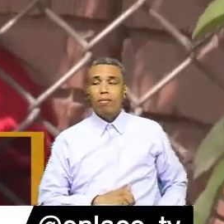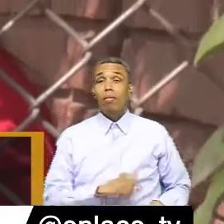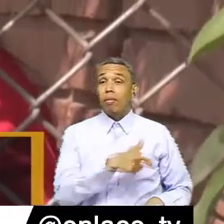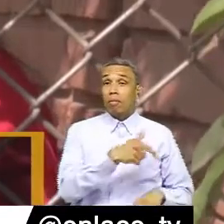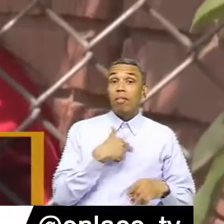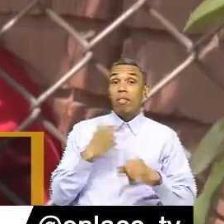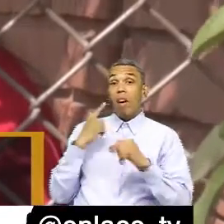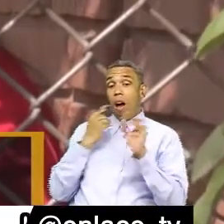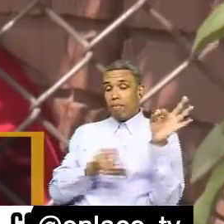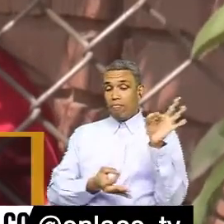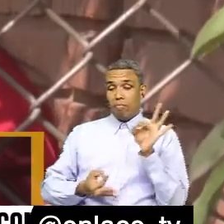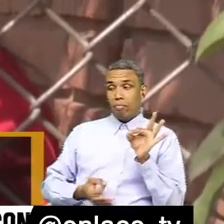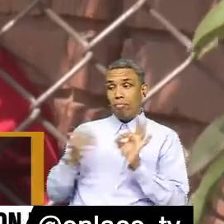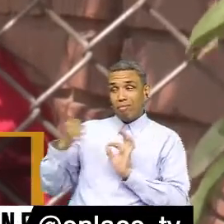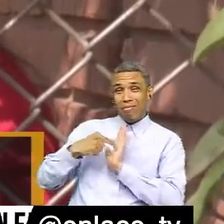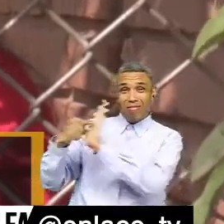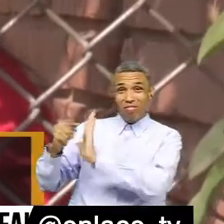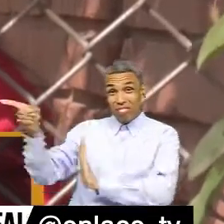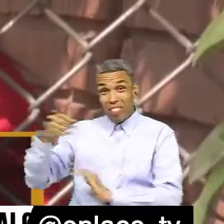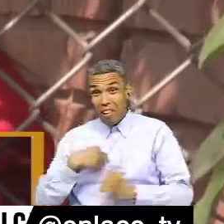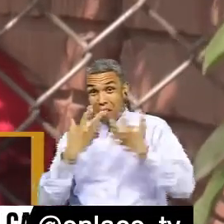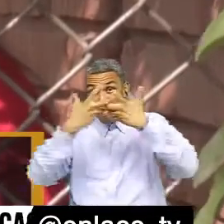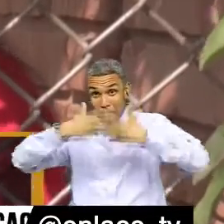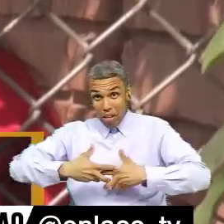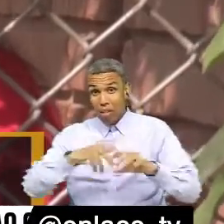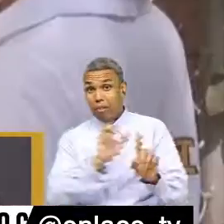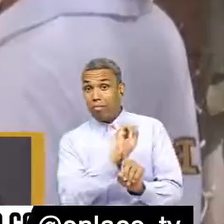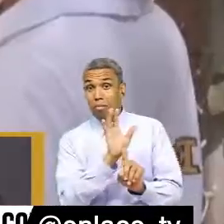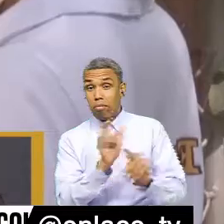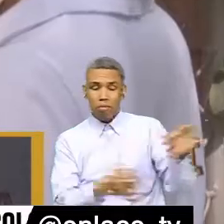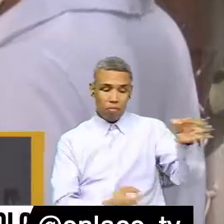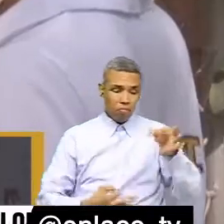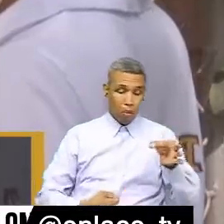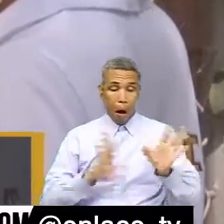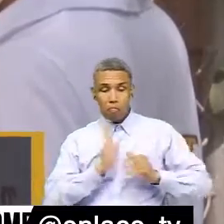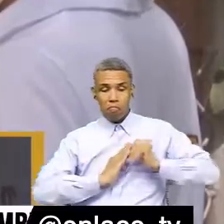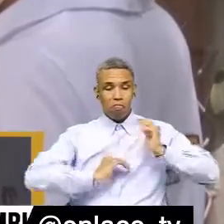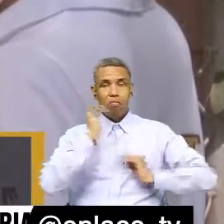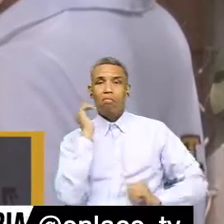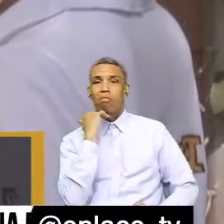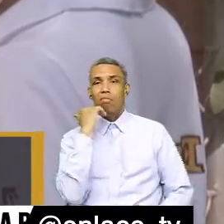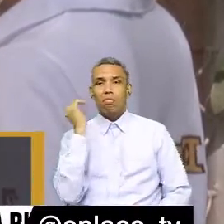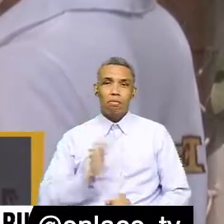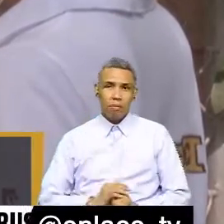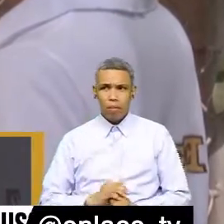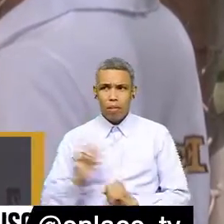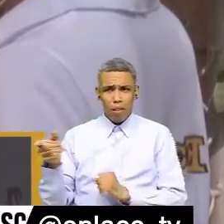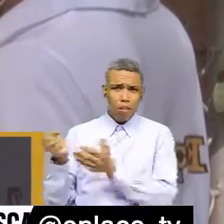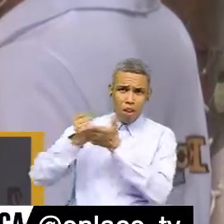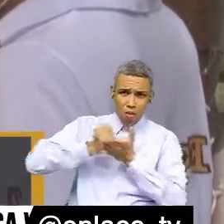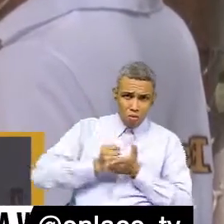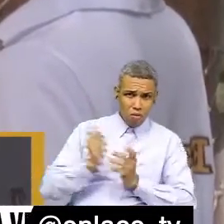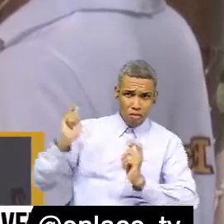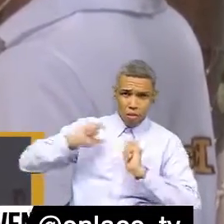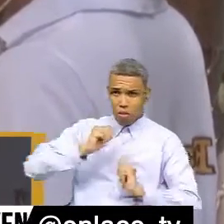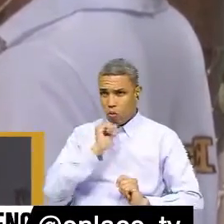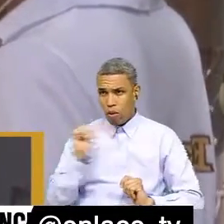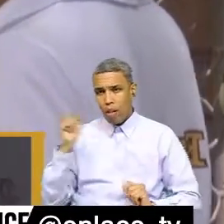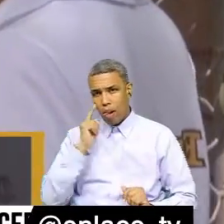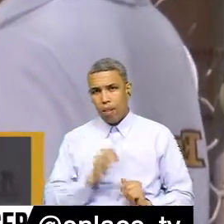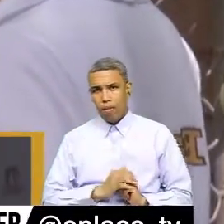pasaron la cuenta de cobro a la empresa la empresa ha hecho caso omiso ellos se lavan las manos luz ahora acá entregó la entrevista a través de esta malla según ella